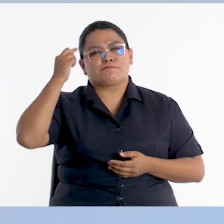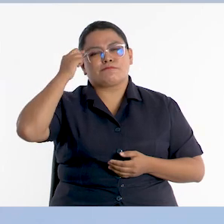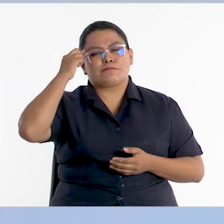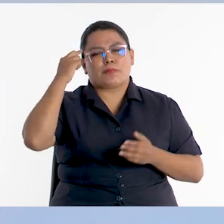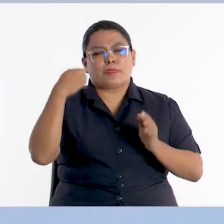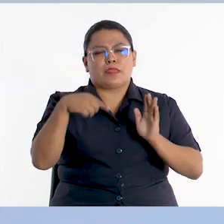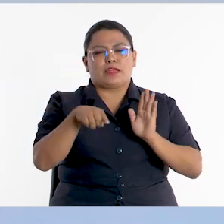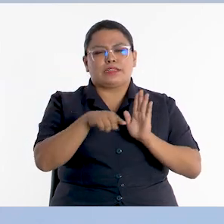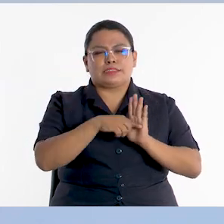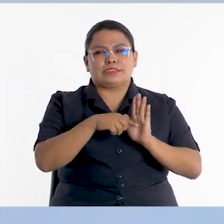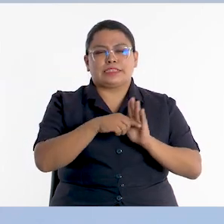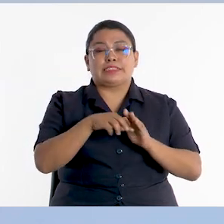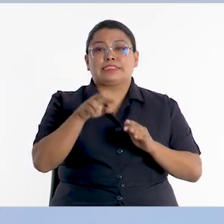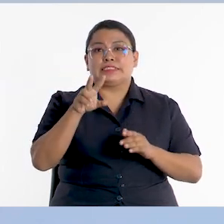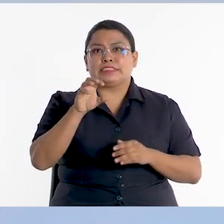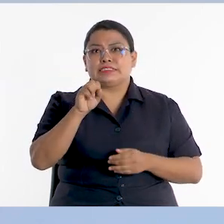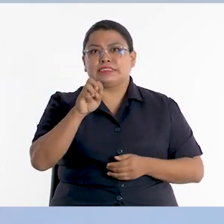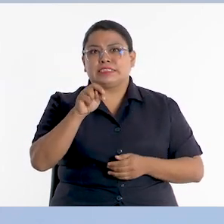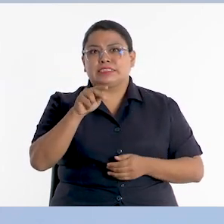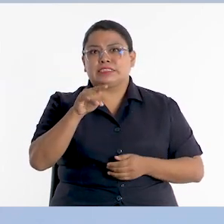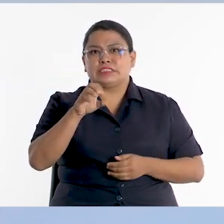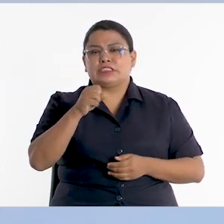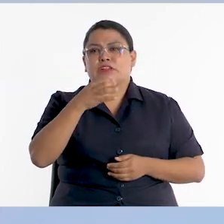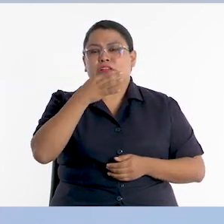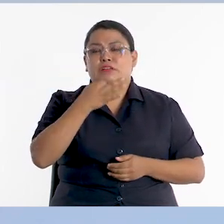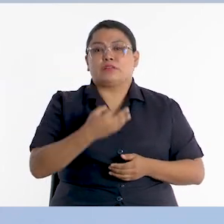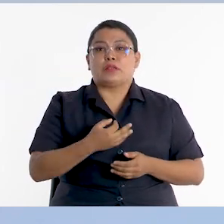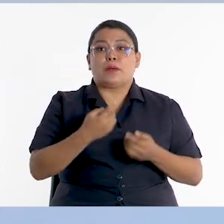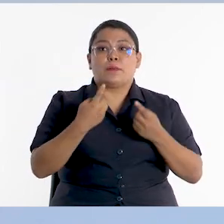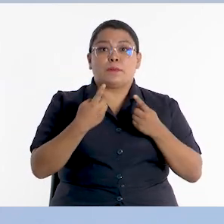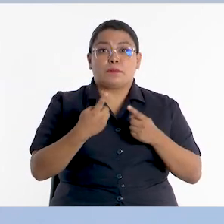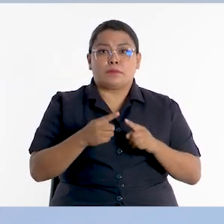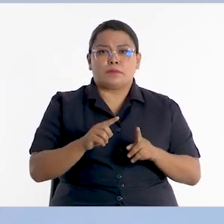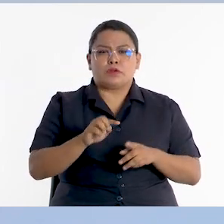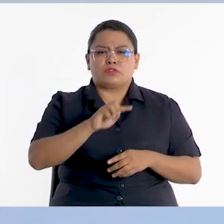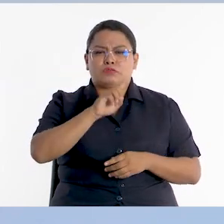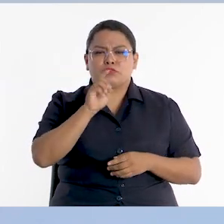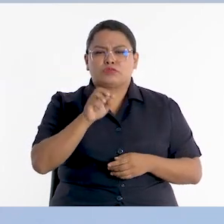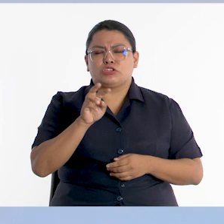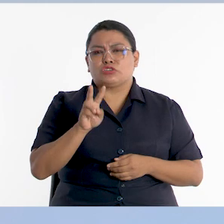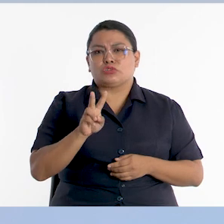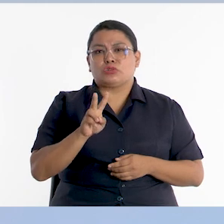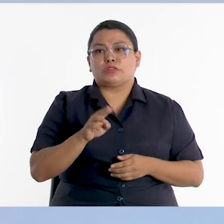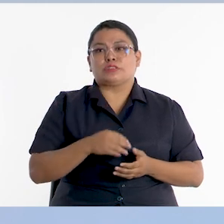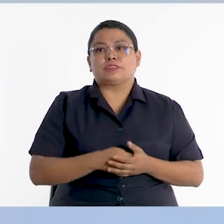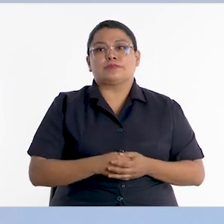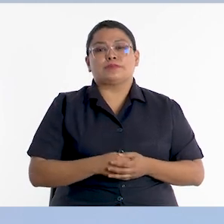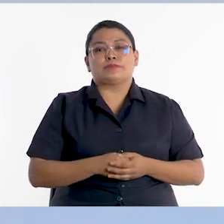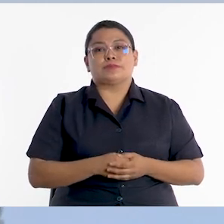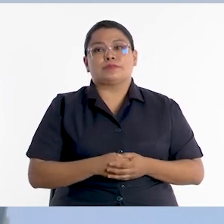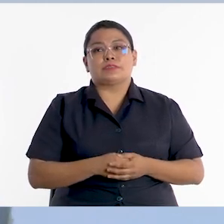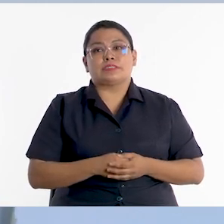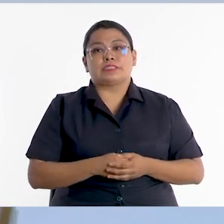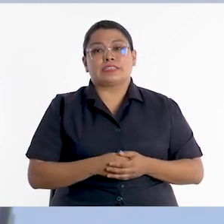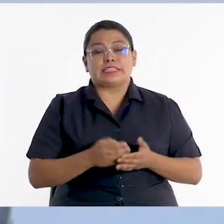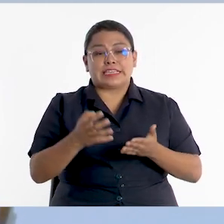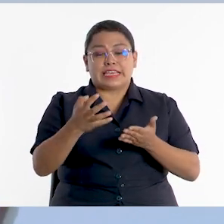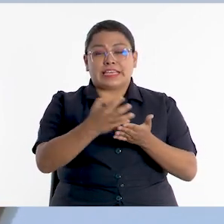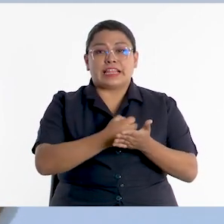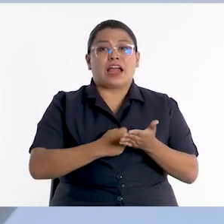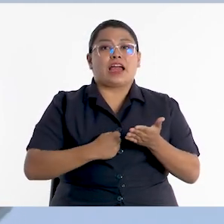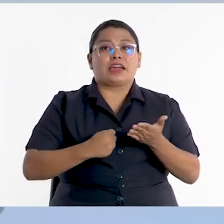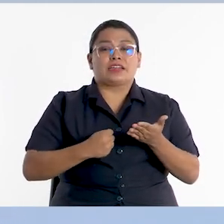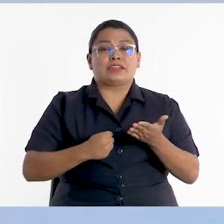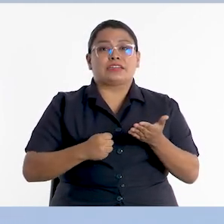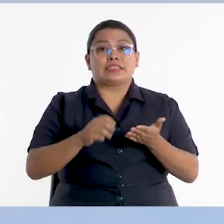Resta, pues hay 3 sentidos en realidad en total, pero como tú me preguntas 2, te voy a responder el sentido de quitar